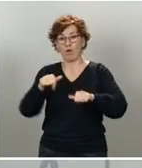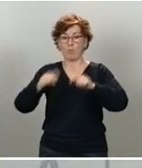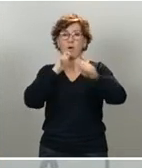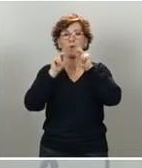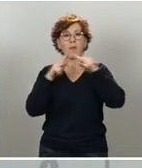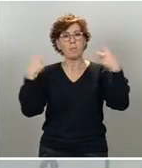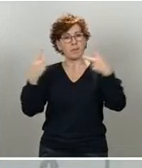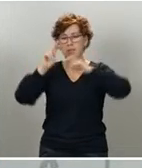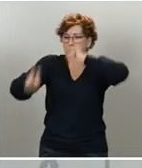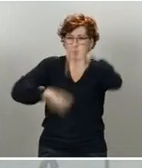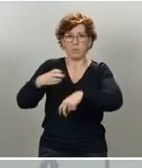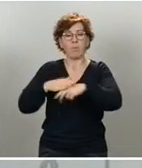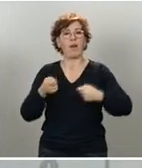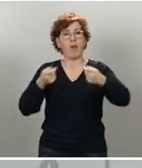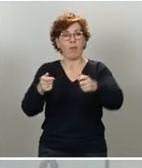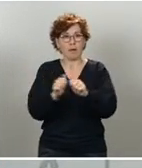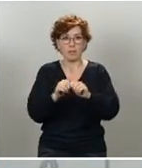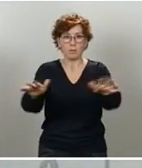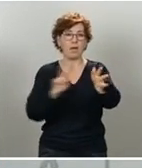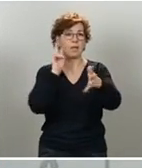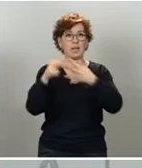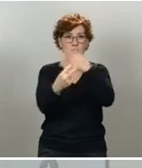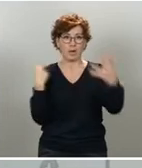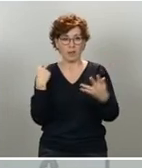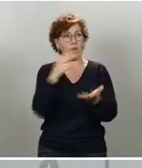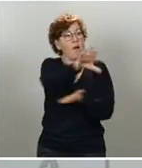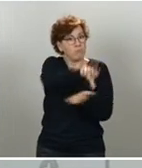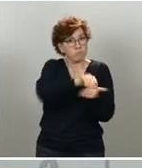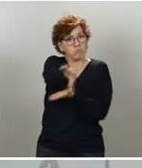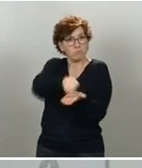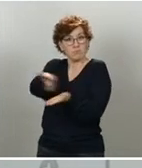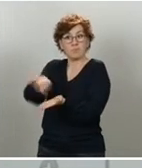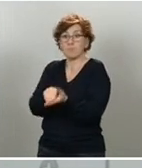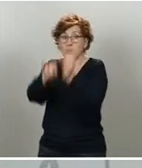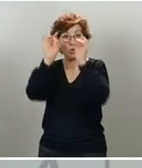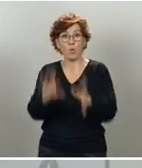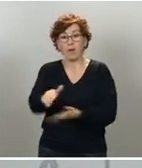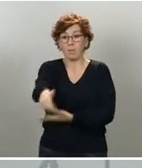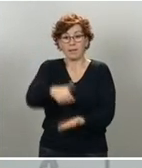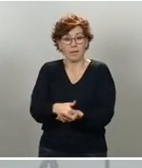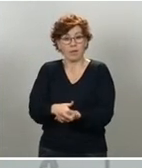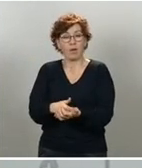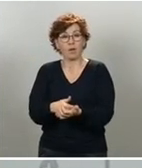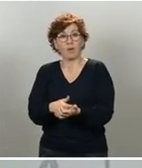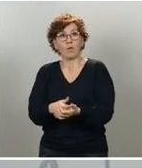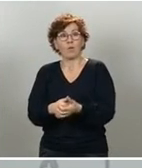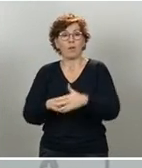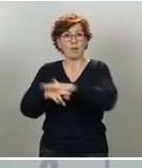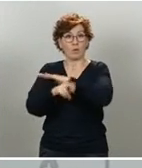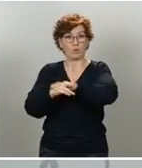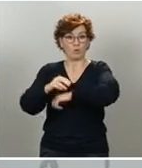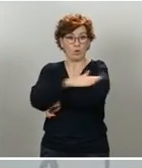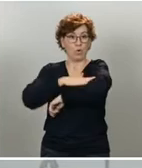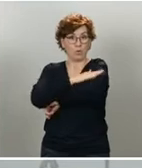comunicación y transparencia hecho en democracia. Y del mismo modo vamos a atender la petición de recursos de los gobiernos autonómicos con un